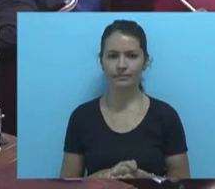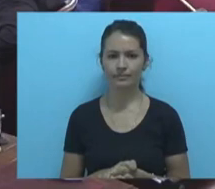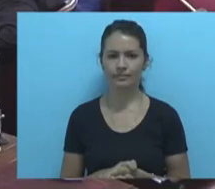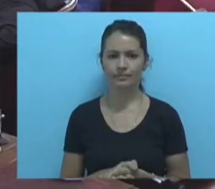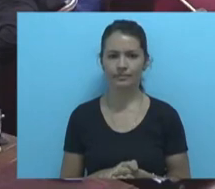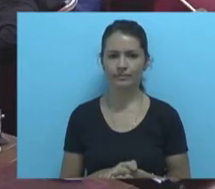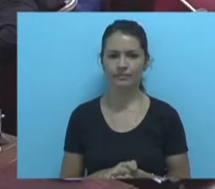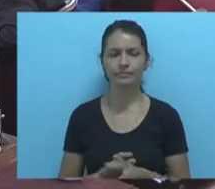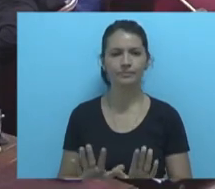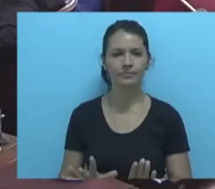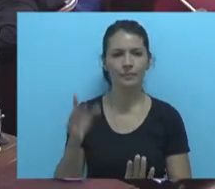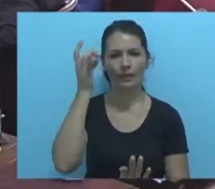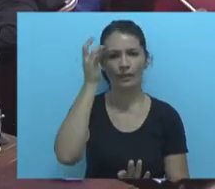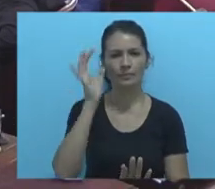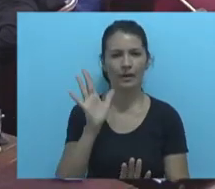20. Perdón.